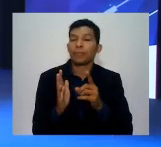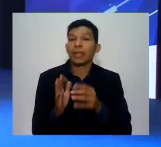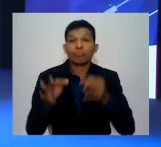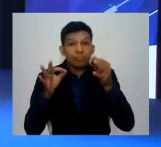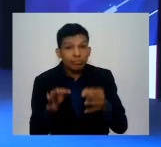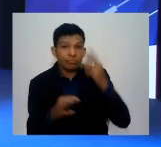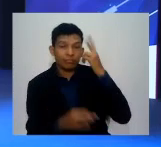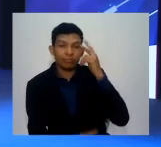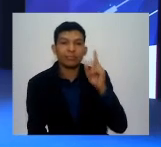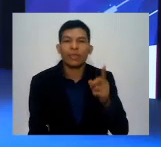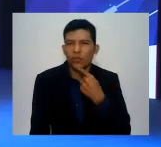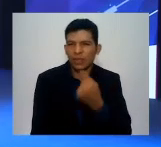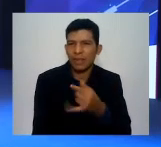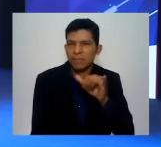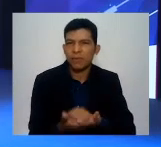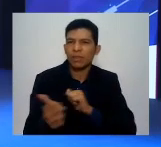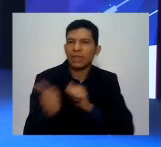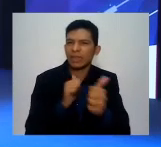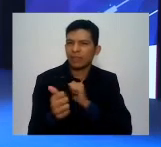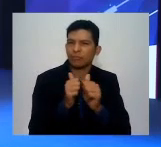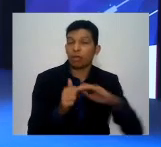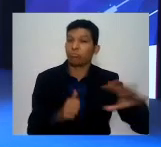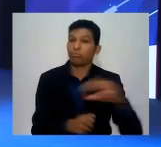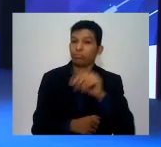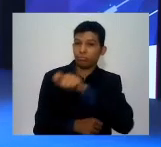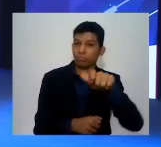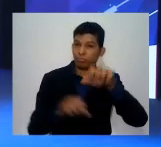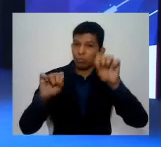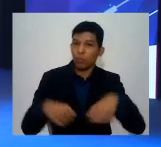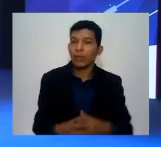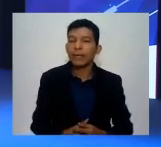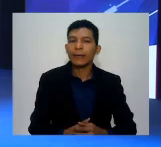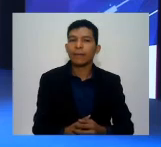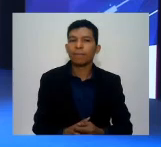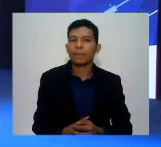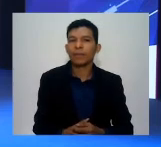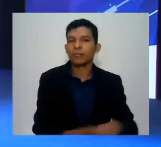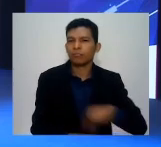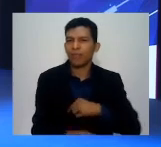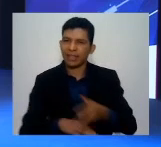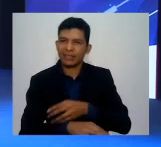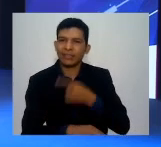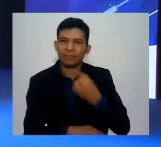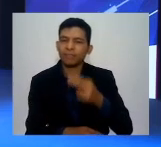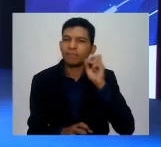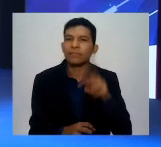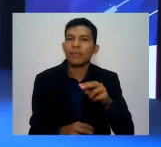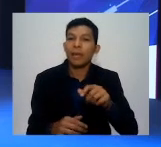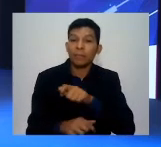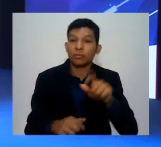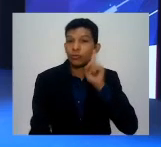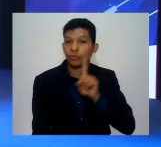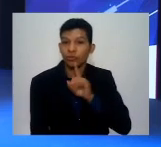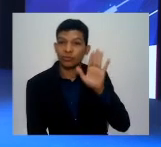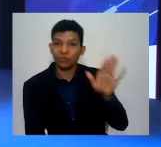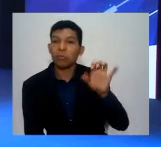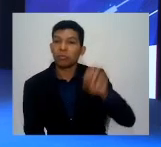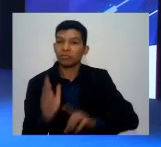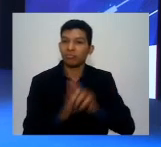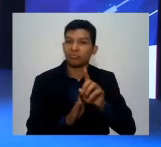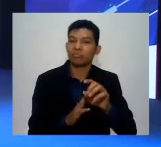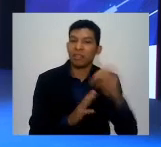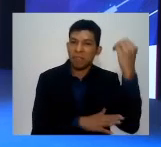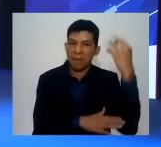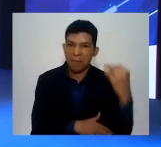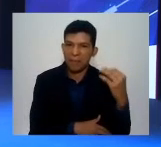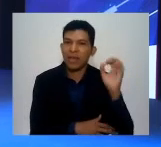atletas que tienen discapacidad auditiva. Claro, un atleta con discapacidad auditiva pues necesita un dispositivo